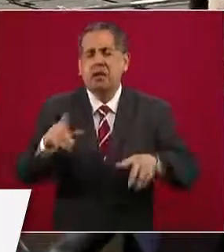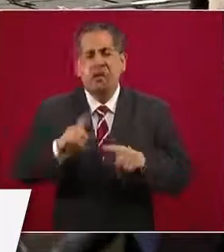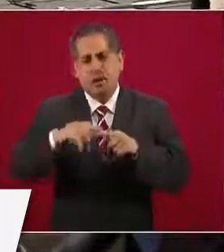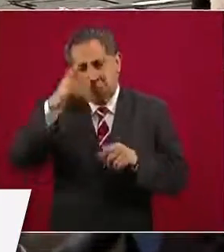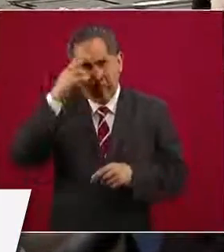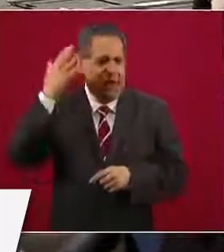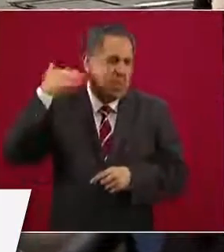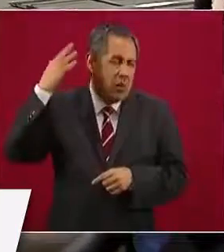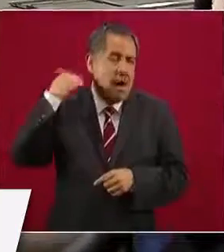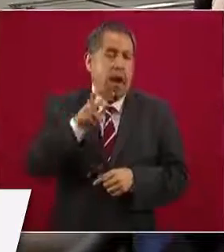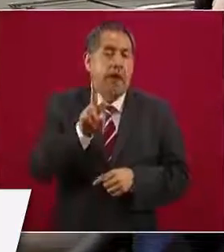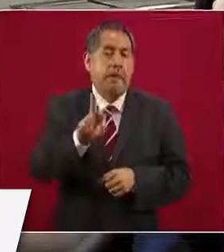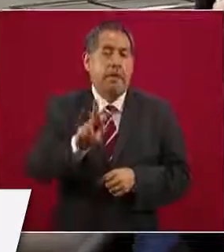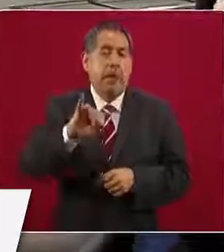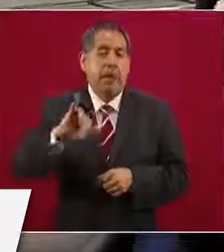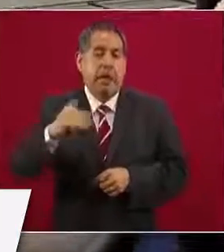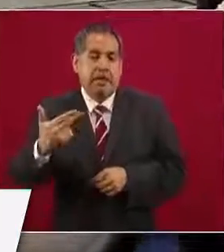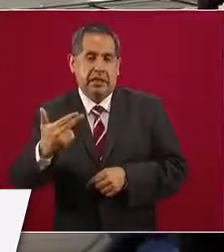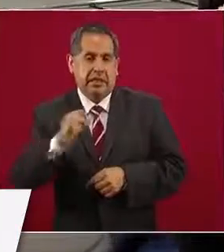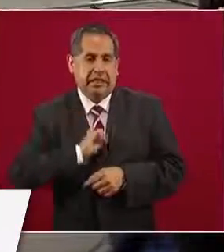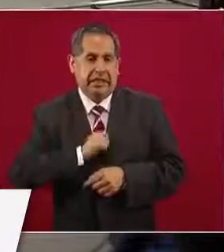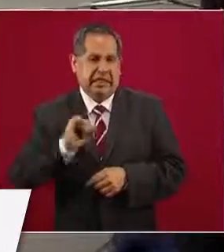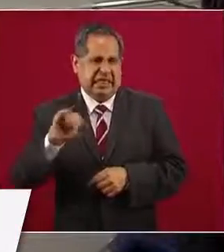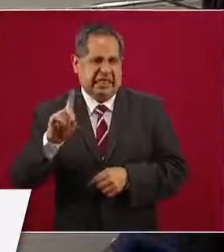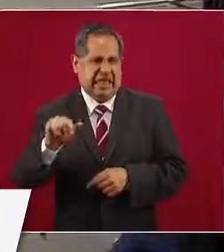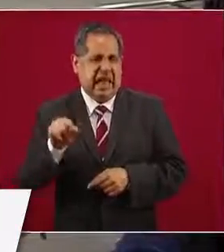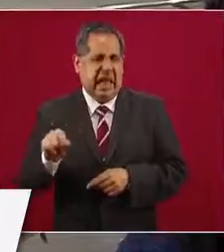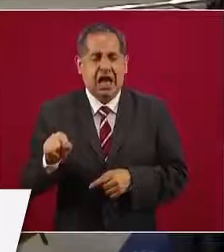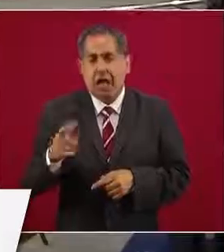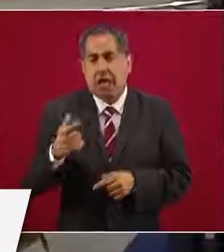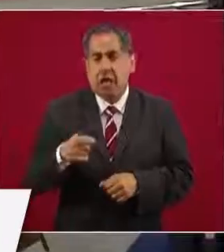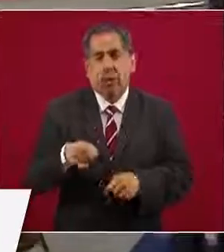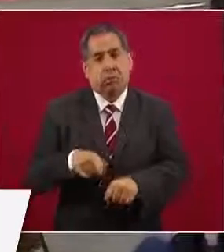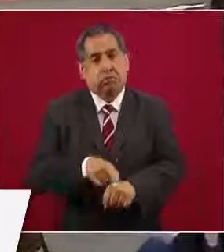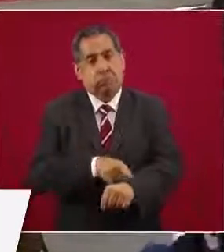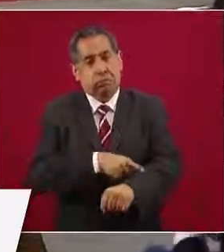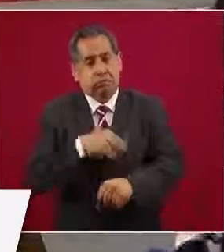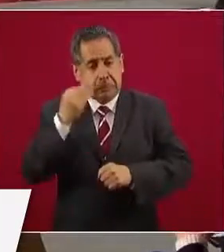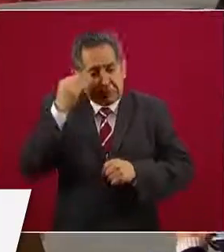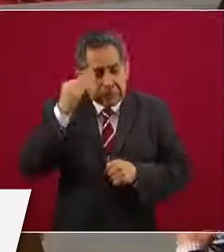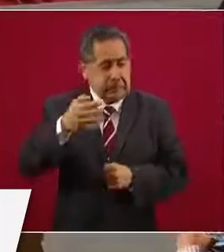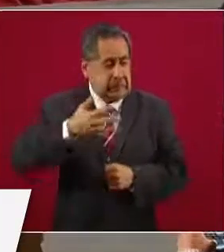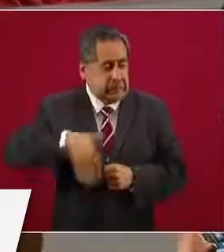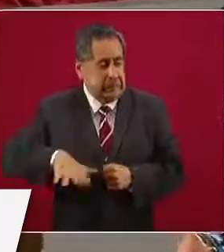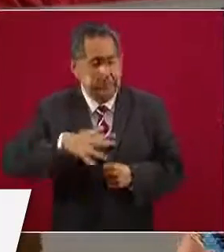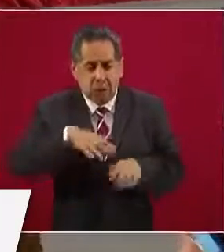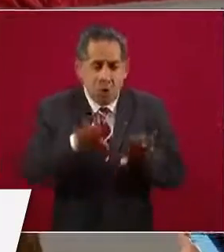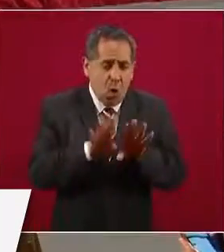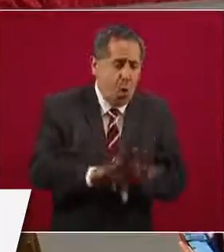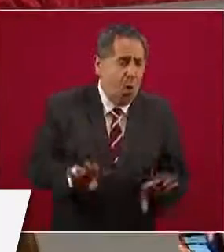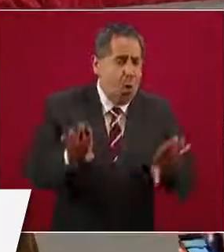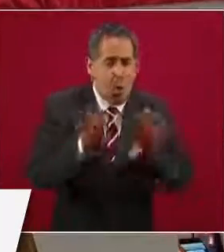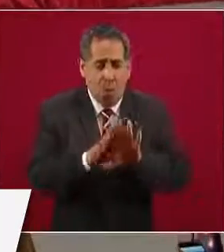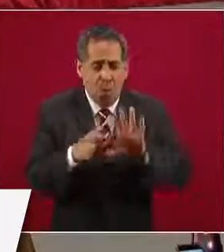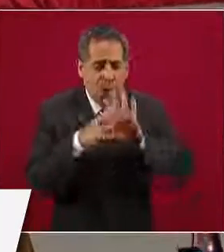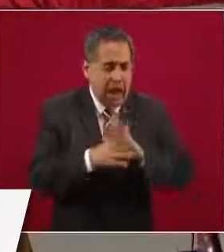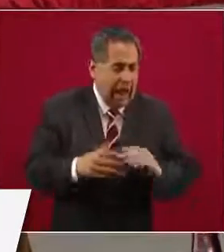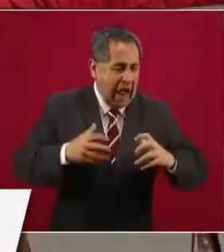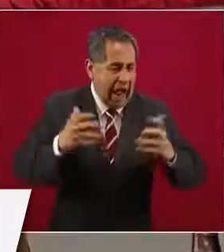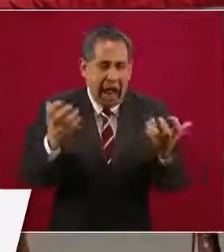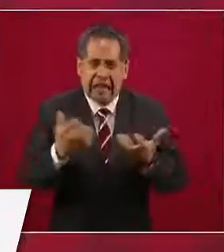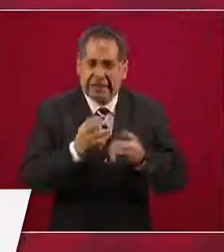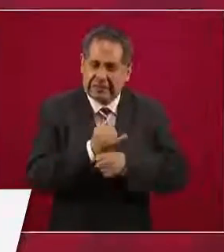vih/sida se ha tenido un largo proceder en búsqueda de vacunas esto desde luego es